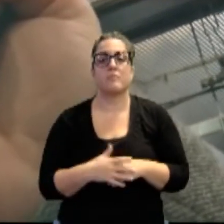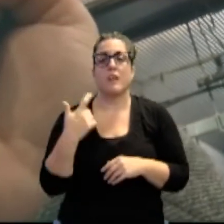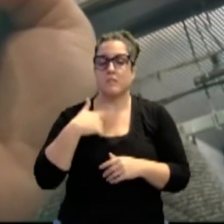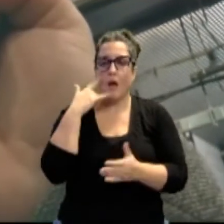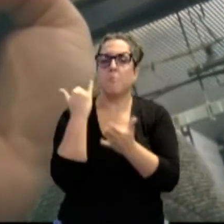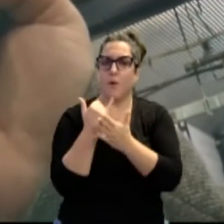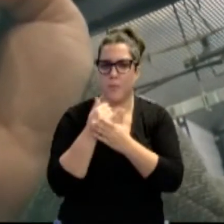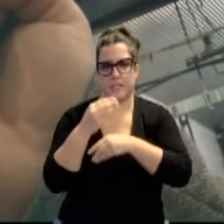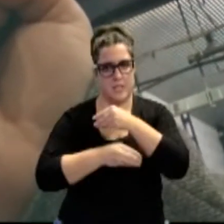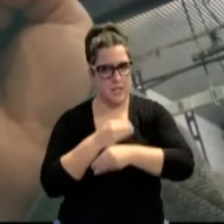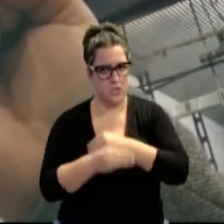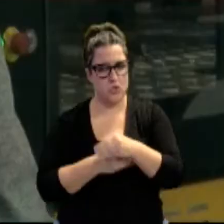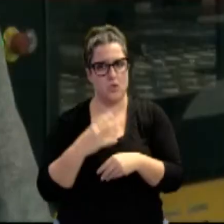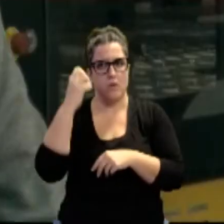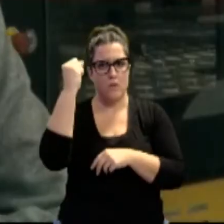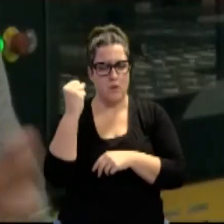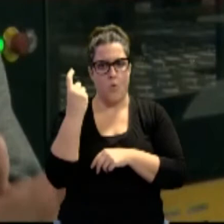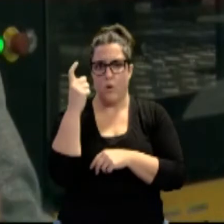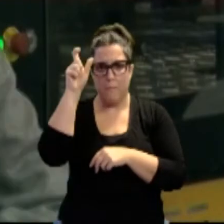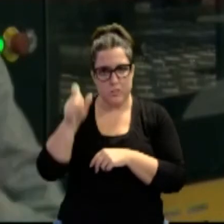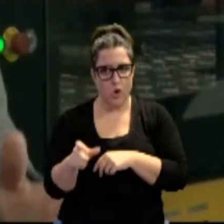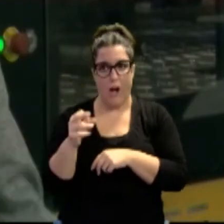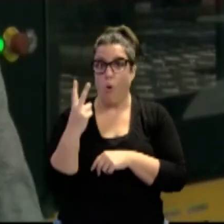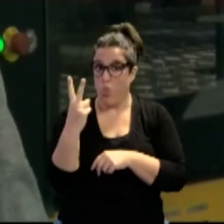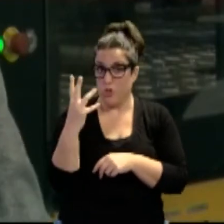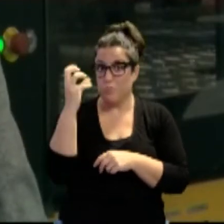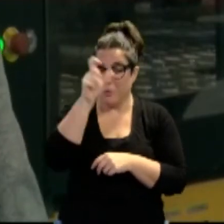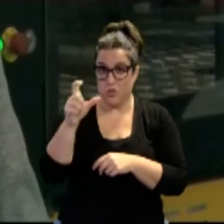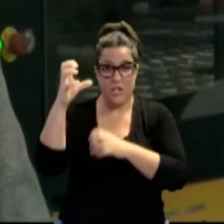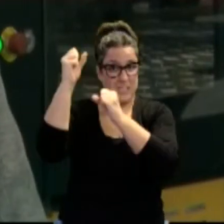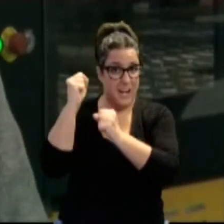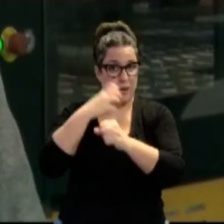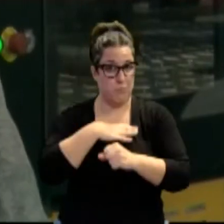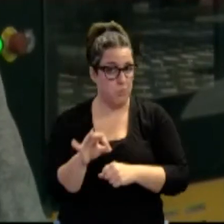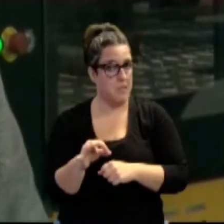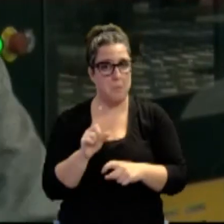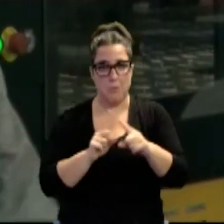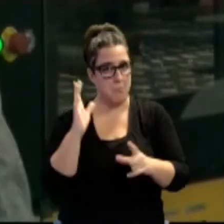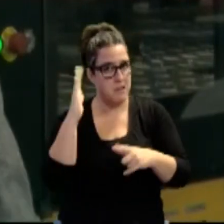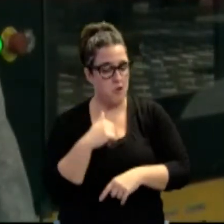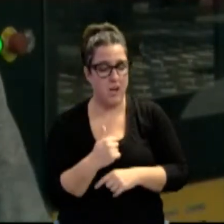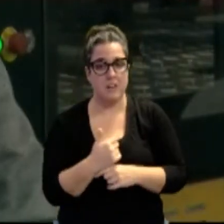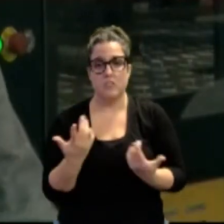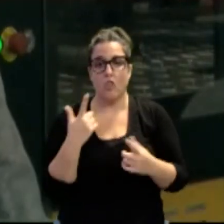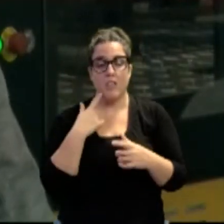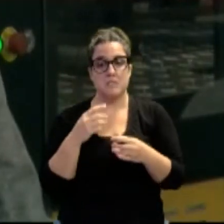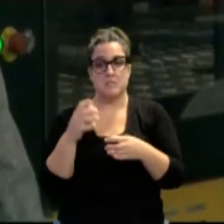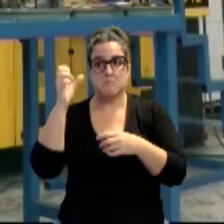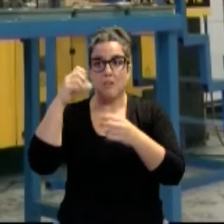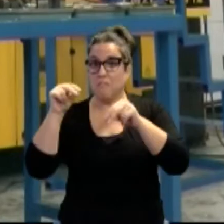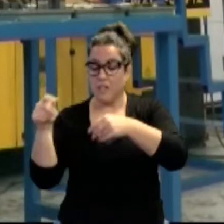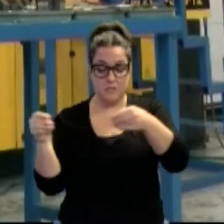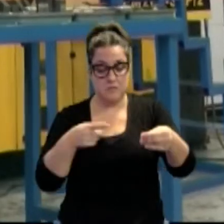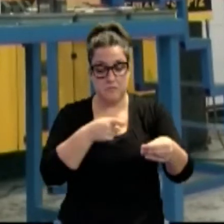están hechas, sujeta el peso de una persona o de dos, no hay ningún problema. Entonces, desinfectar, agua y